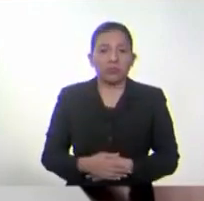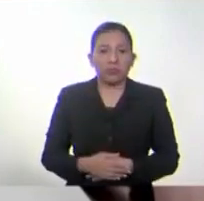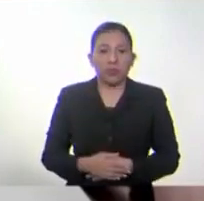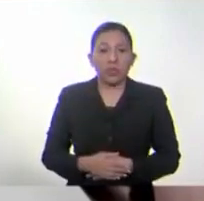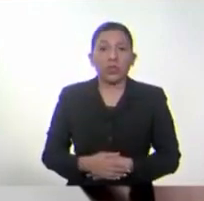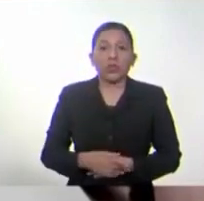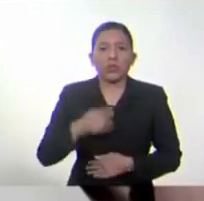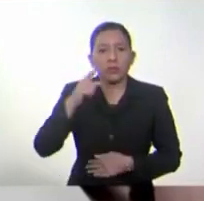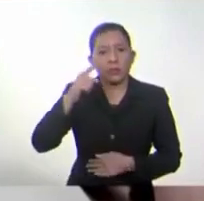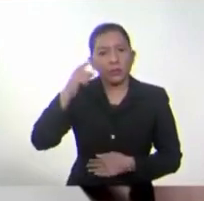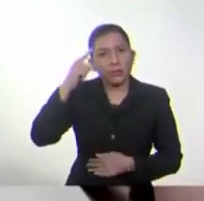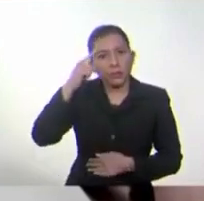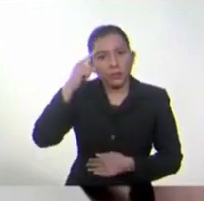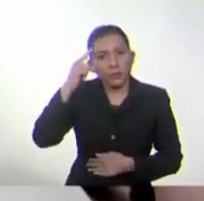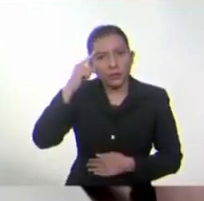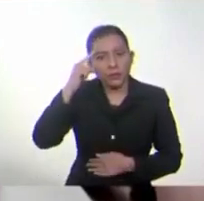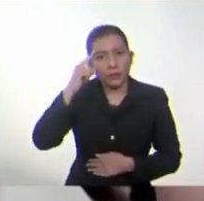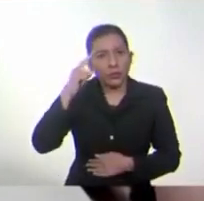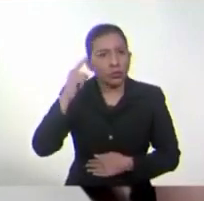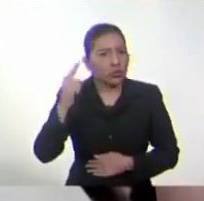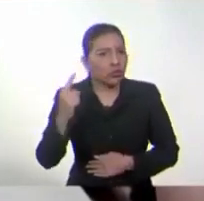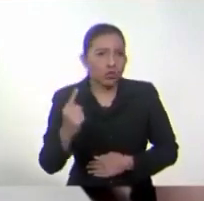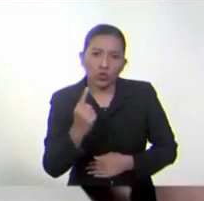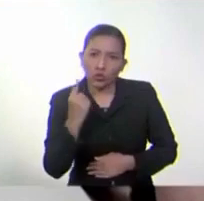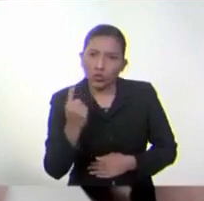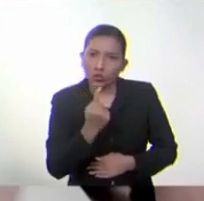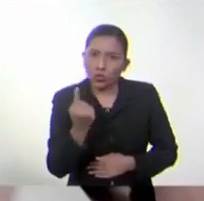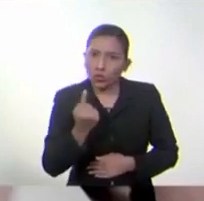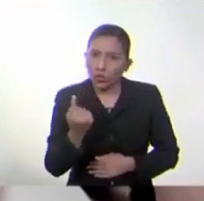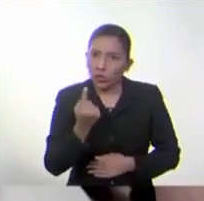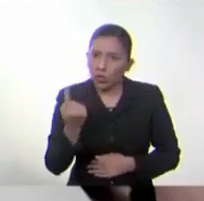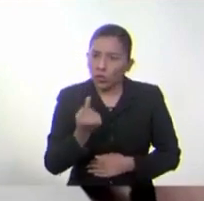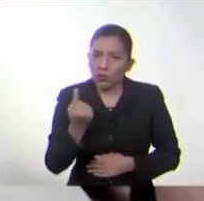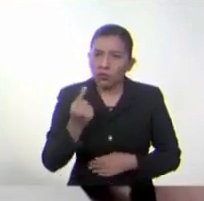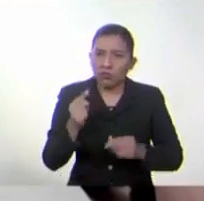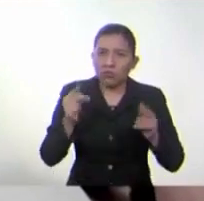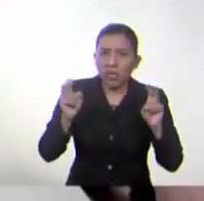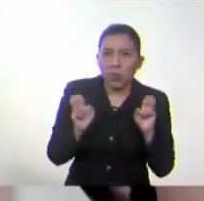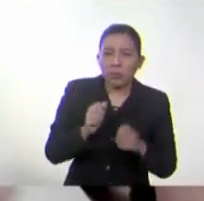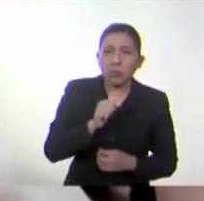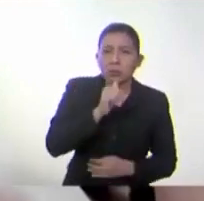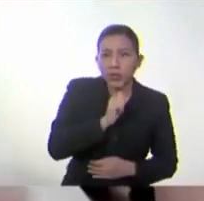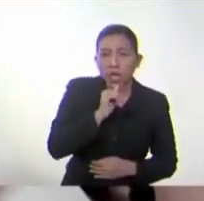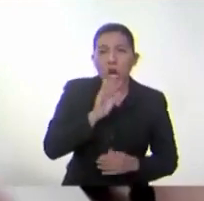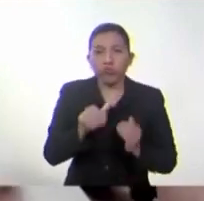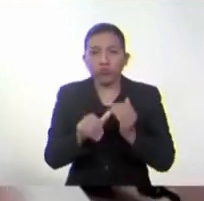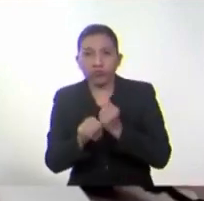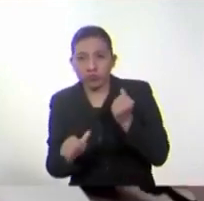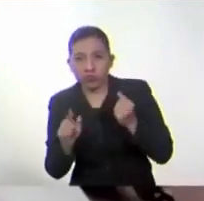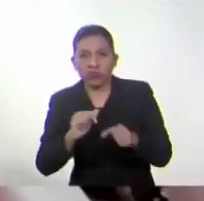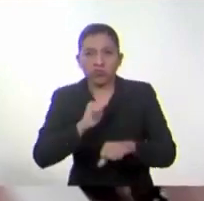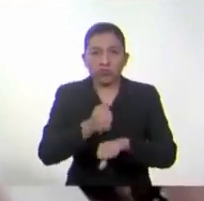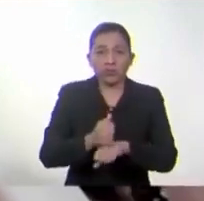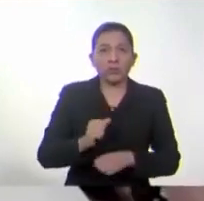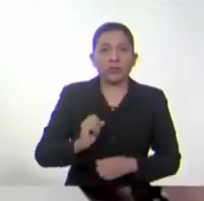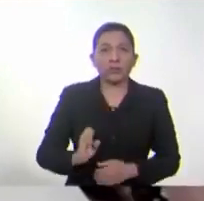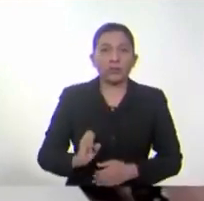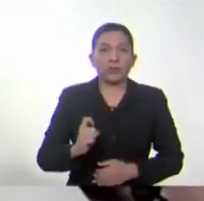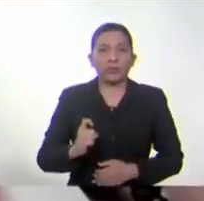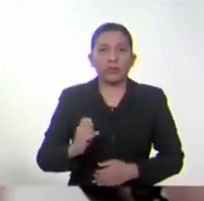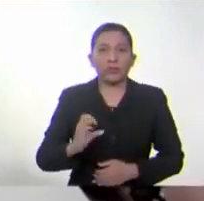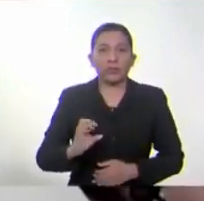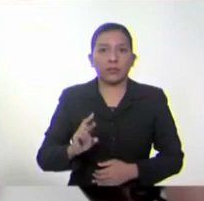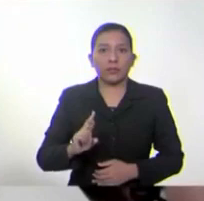excretor solo aquellos órganos destinados específicamente para dicha función. En ese caso,